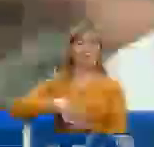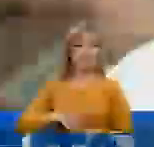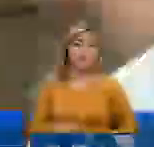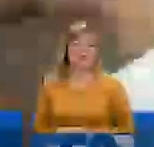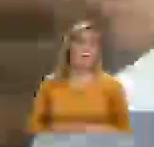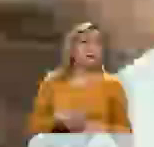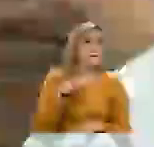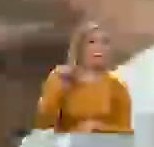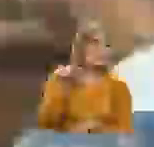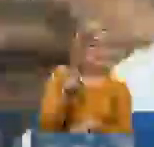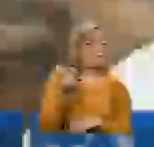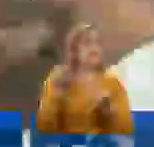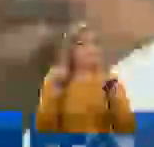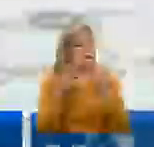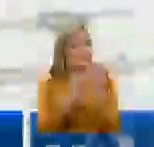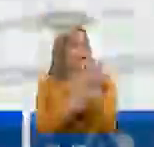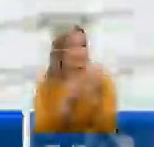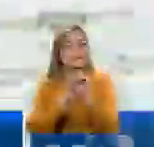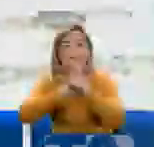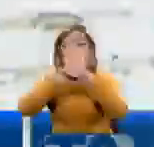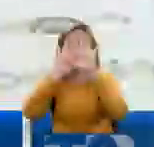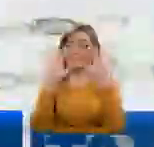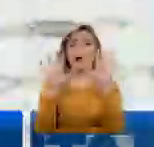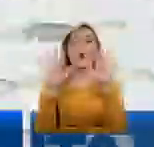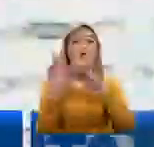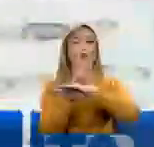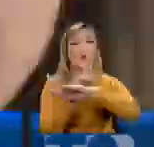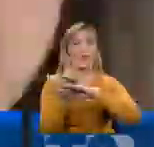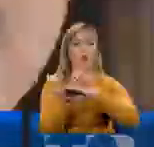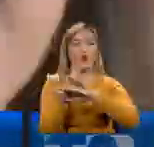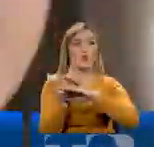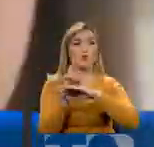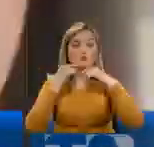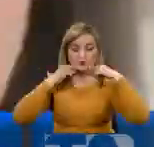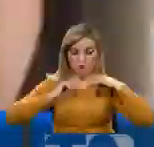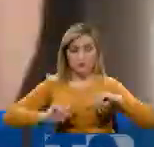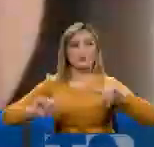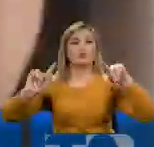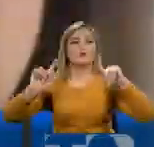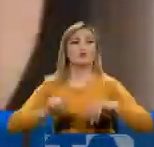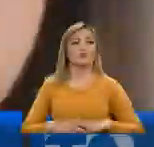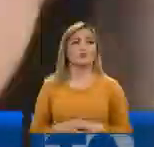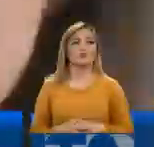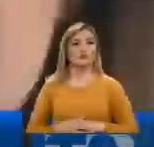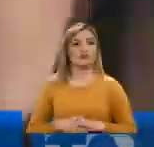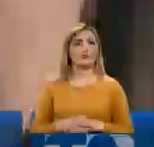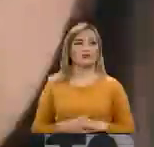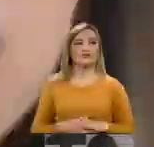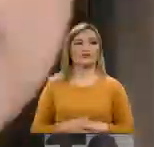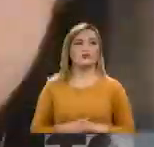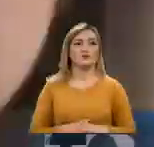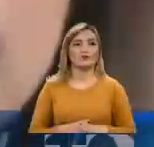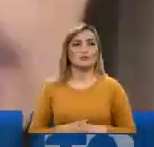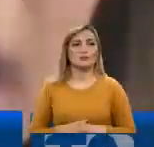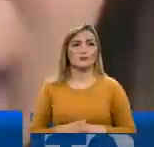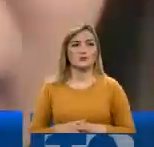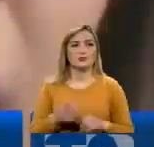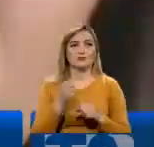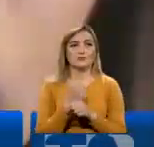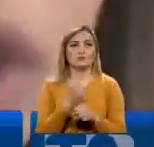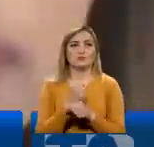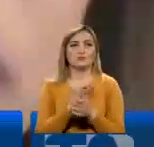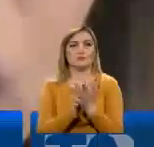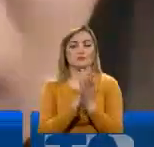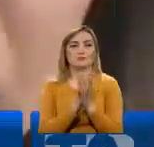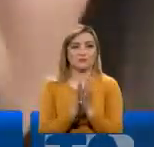se abordan los temas adecuados, si no se usan los canales de difusión pertinentes. Hay mucho desempleo, hay un porcentaje muy grande